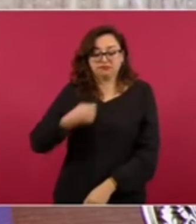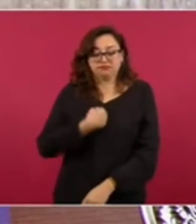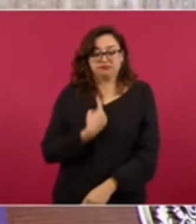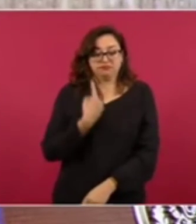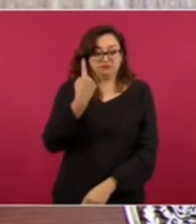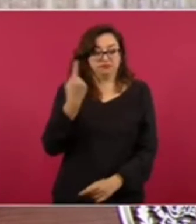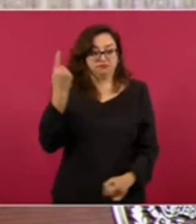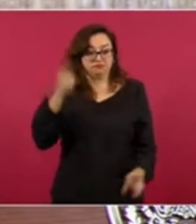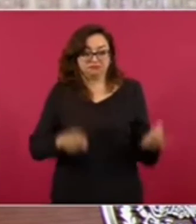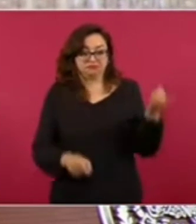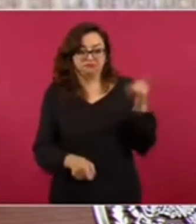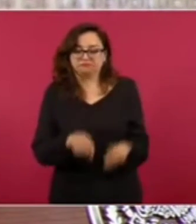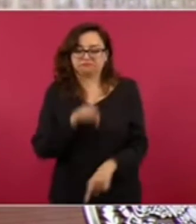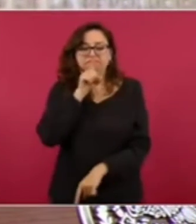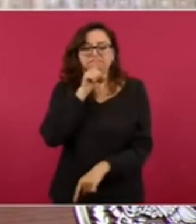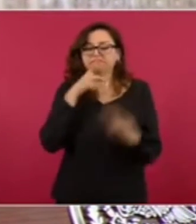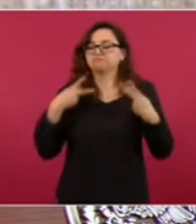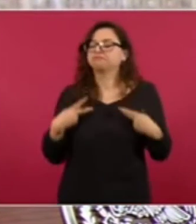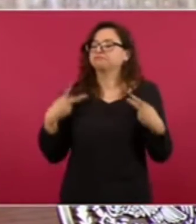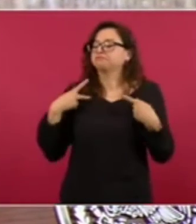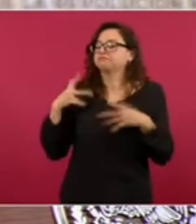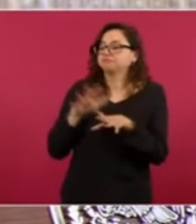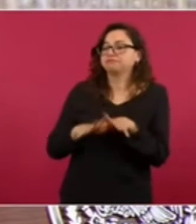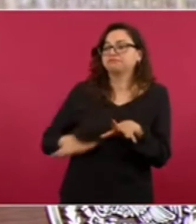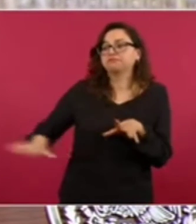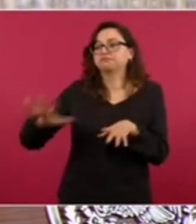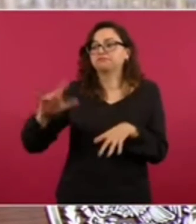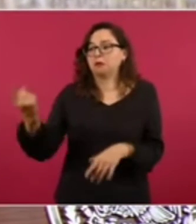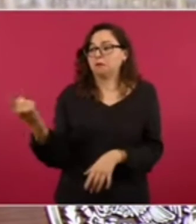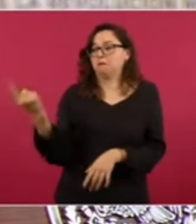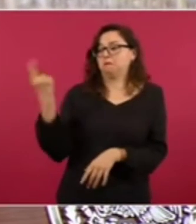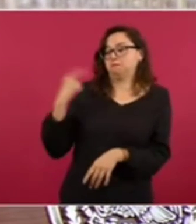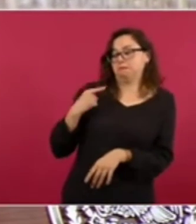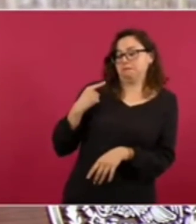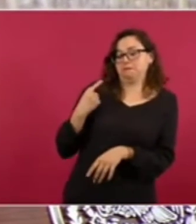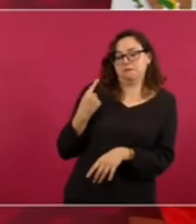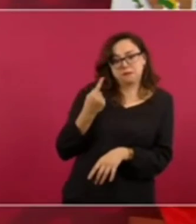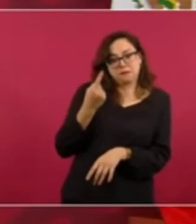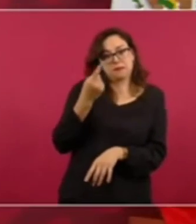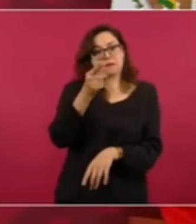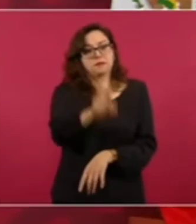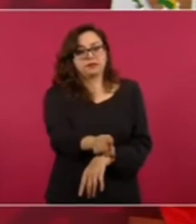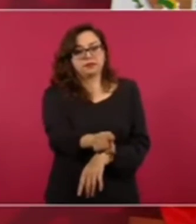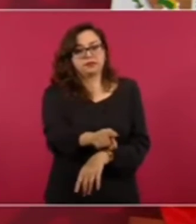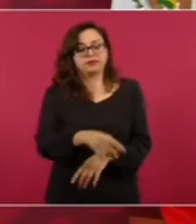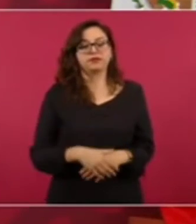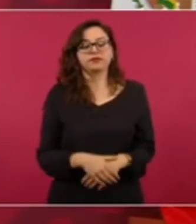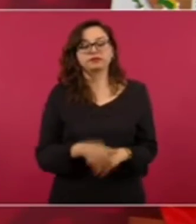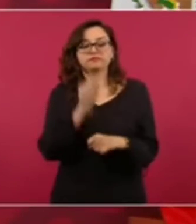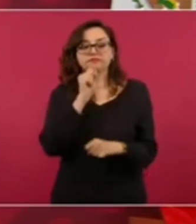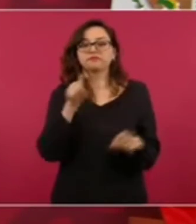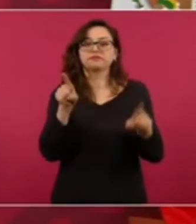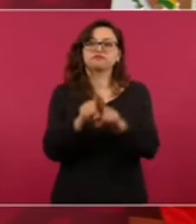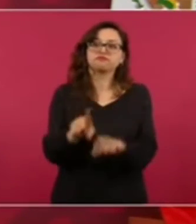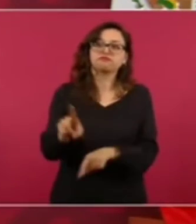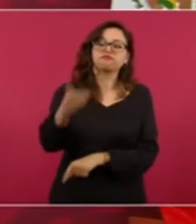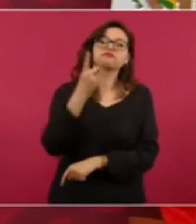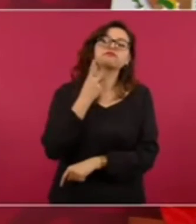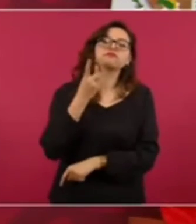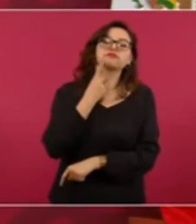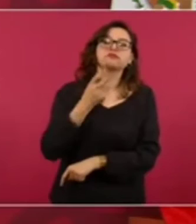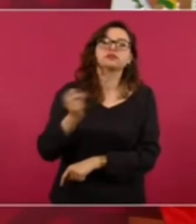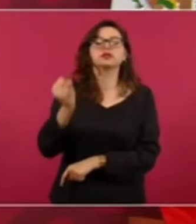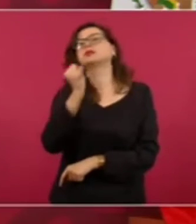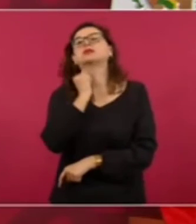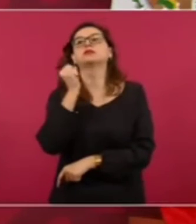el único amo es el pueblo. Y en el Legislativo también ya no es lo mismo,